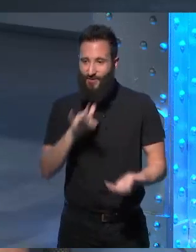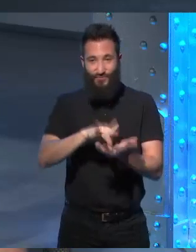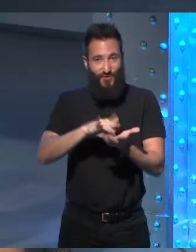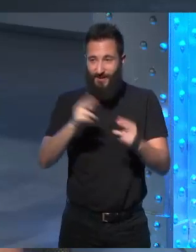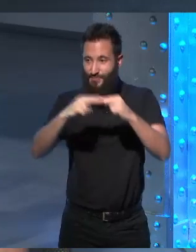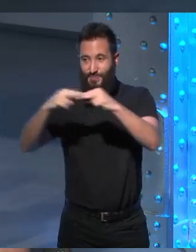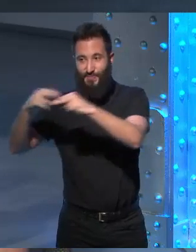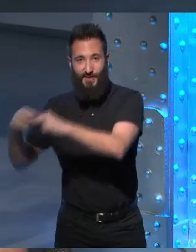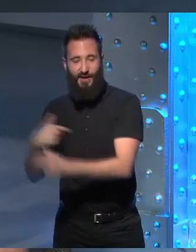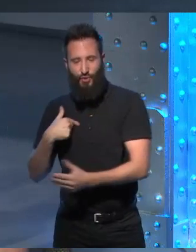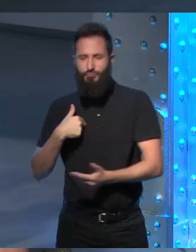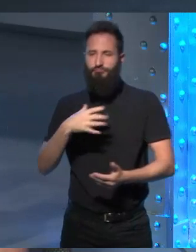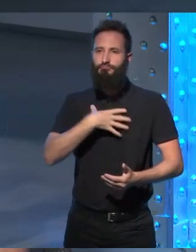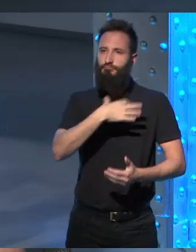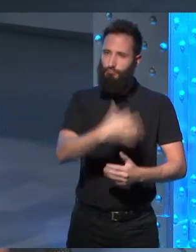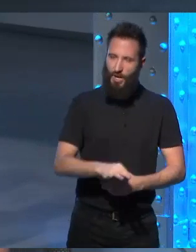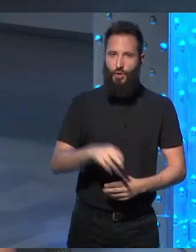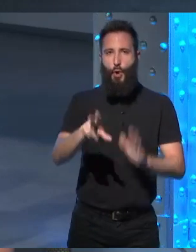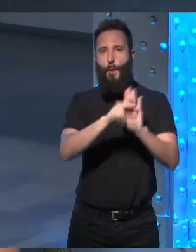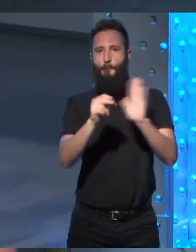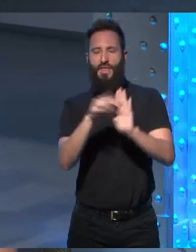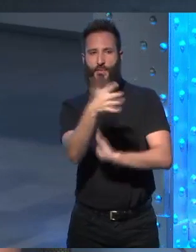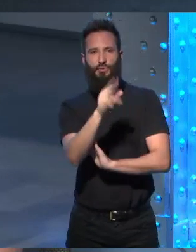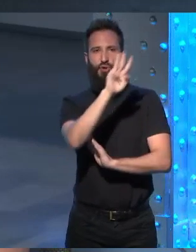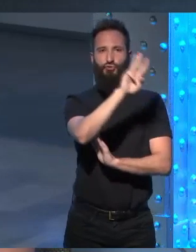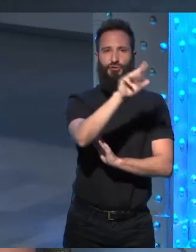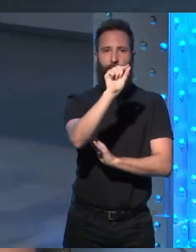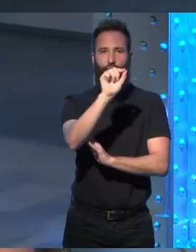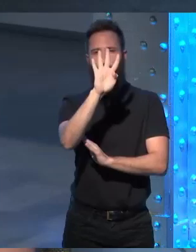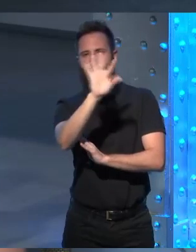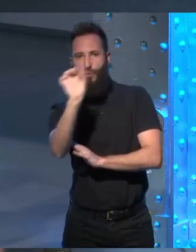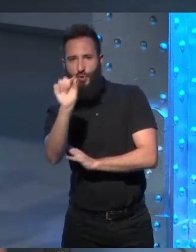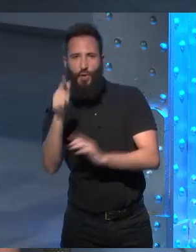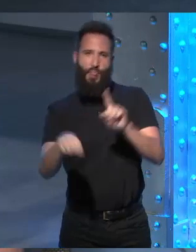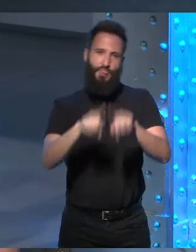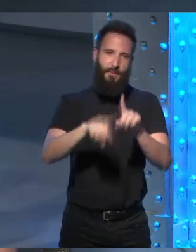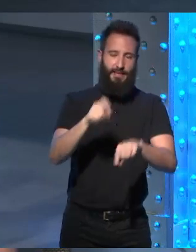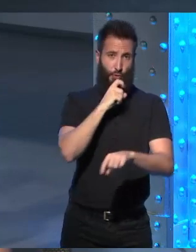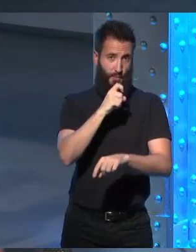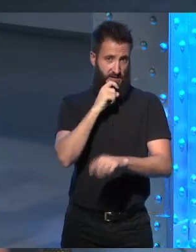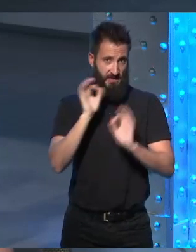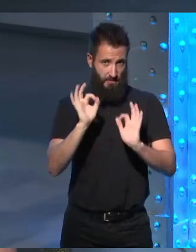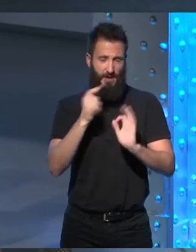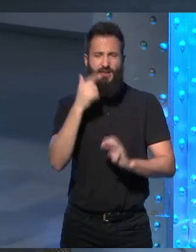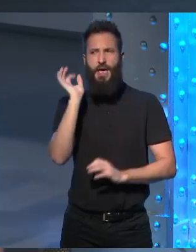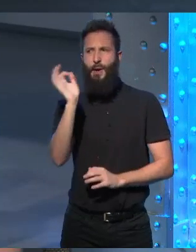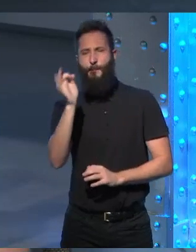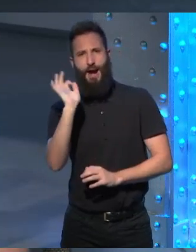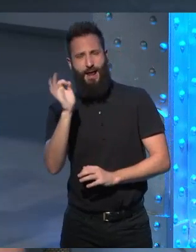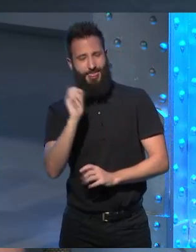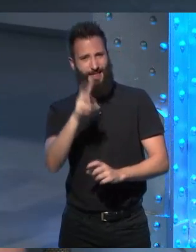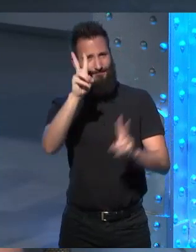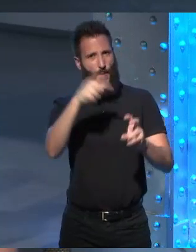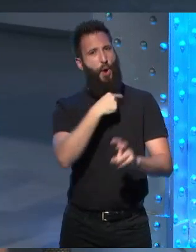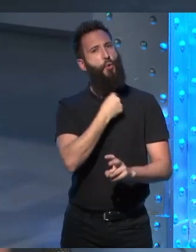Entonces, efectivamente, yo me planteé contar esto en unos vídeos de unos 3-4 minutos en función de la complejidad, y sí que es verdad que el humor